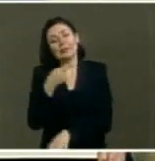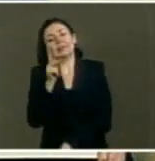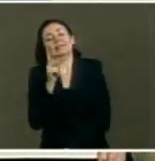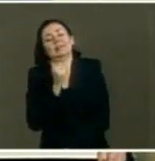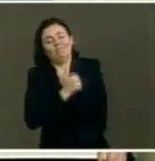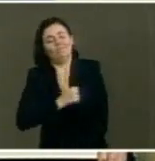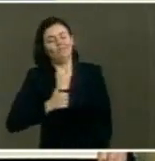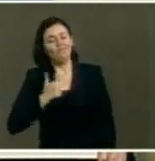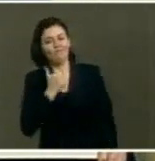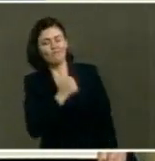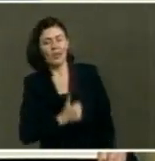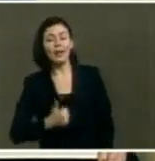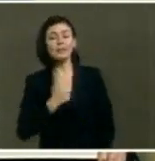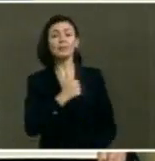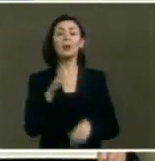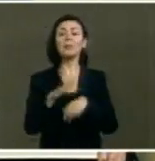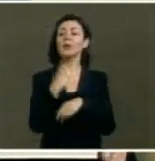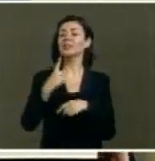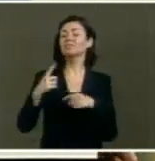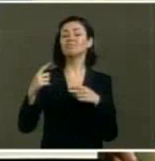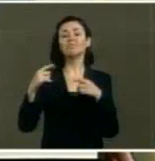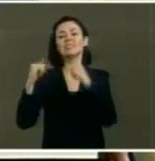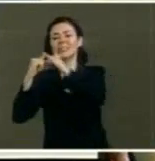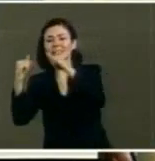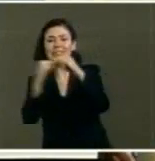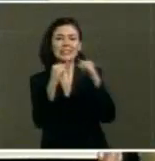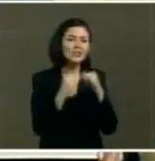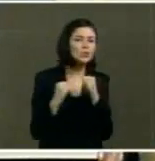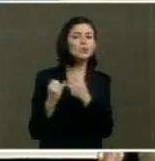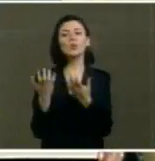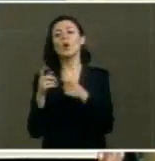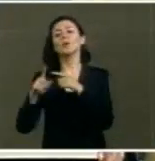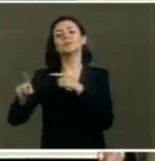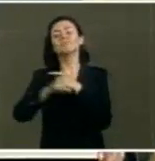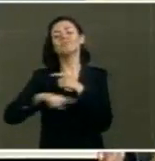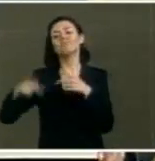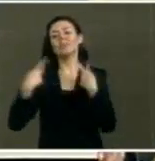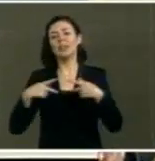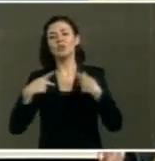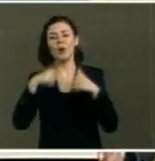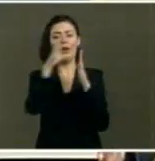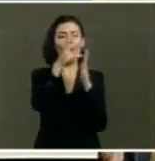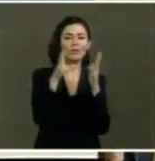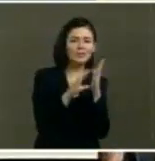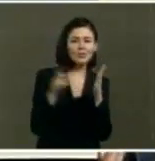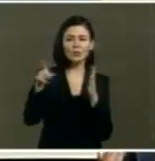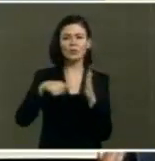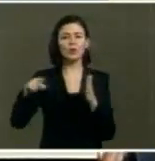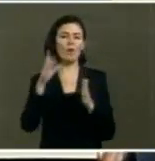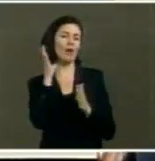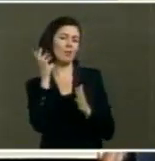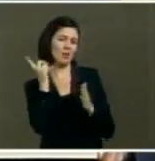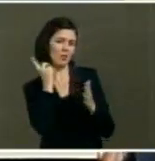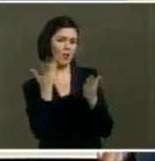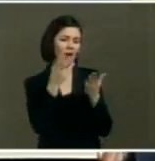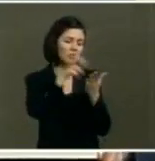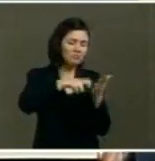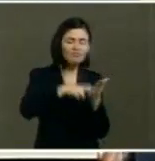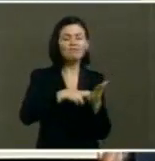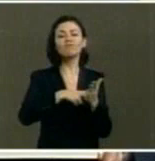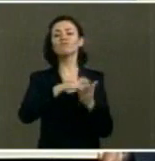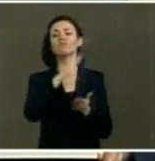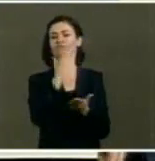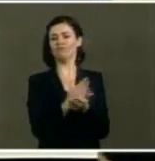Desafortunadamente, controversias constitucionales del Congreso, avaladas en la Corte, han suspendido este